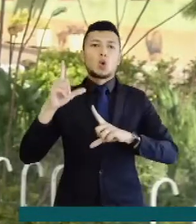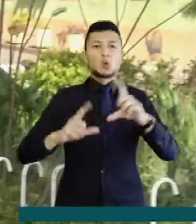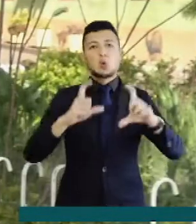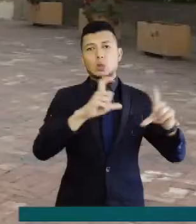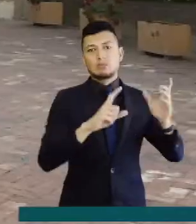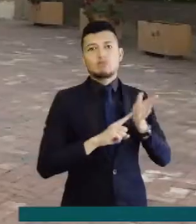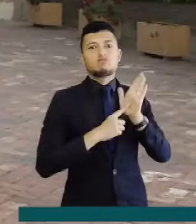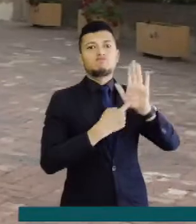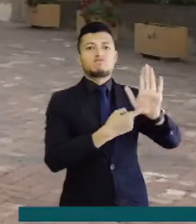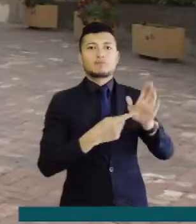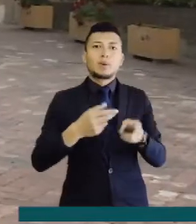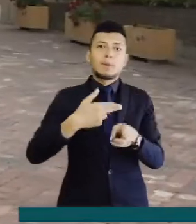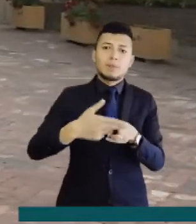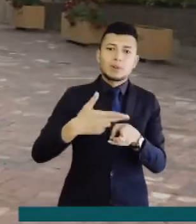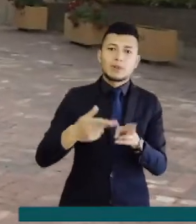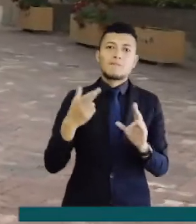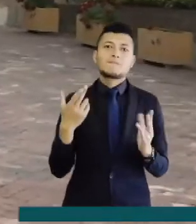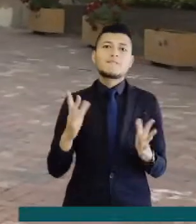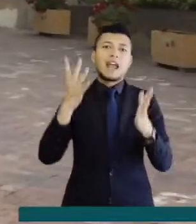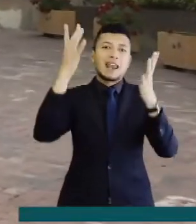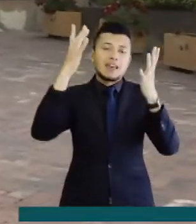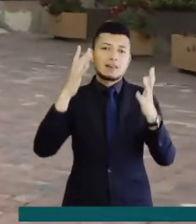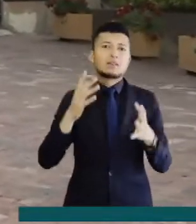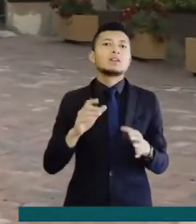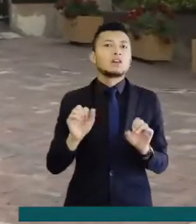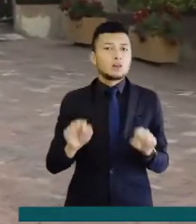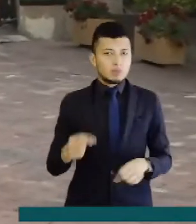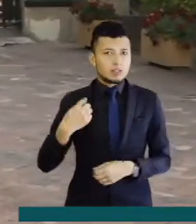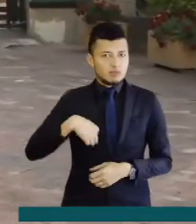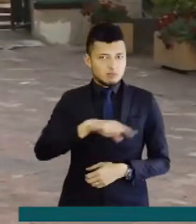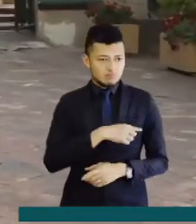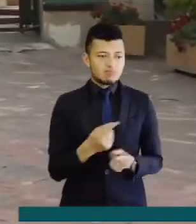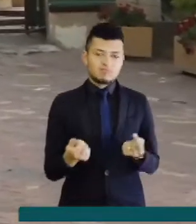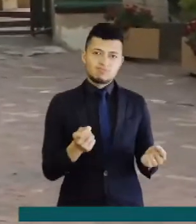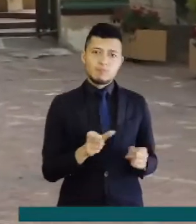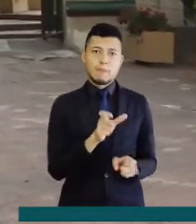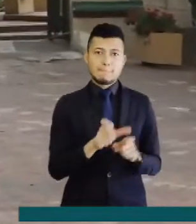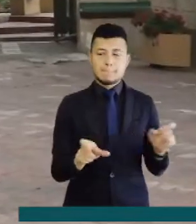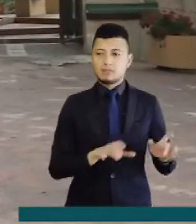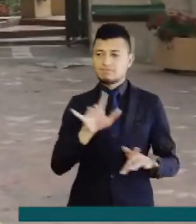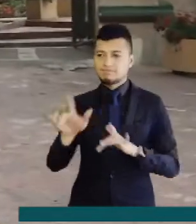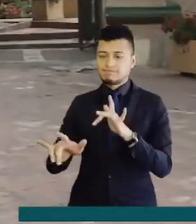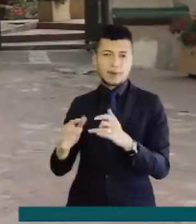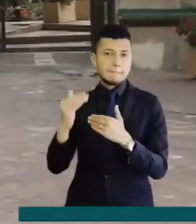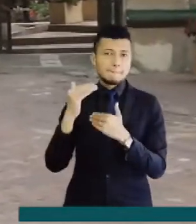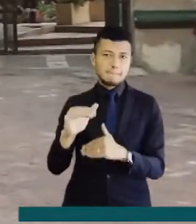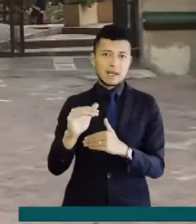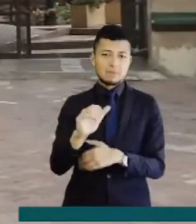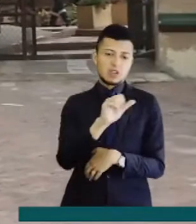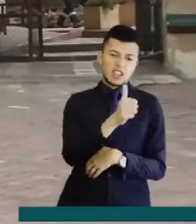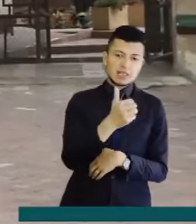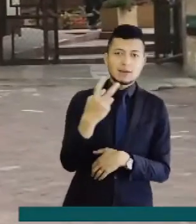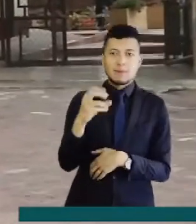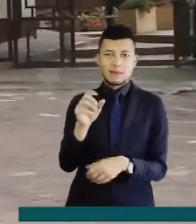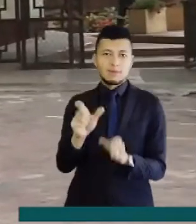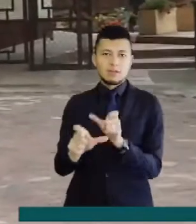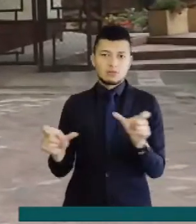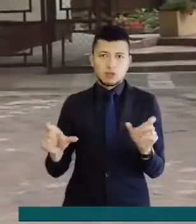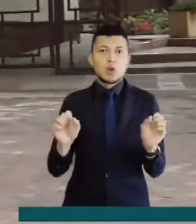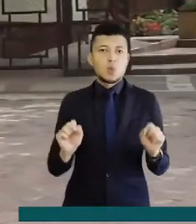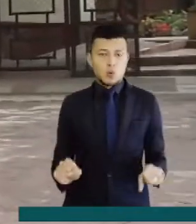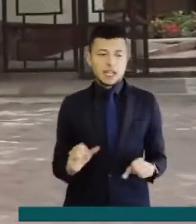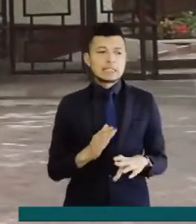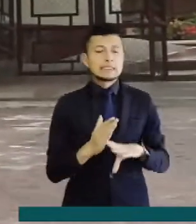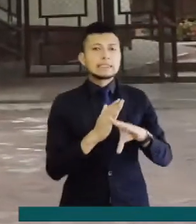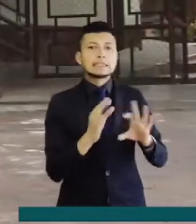poco más, ya que si nos viene la feria de Anato, podemos manejar la capacidad de mínimo 10 a 20 personas y